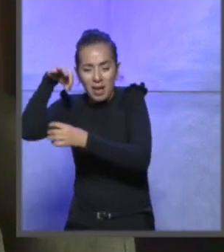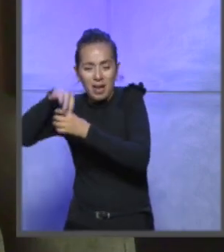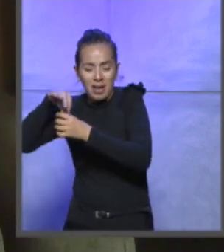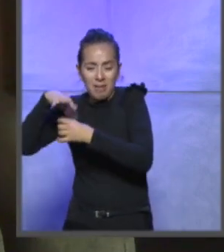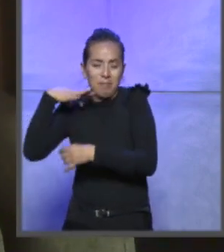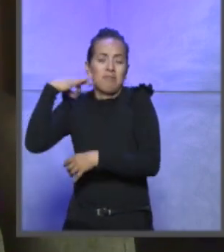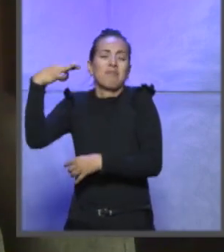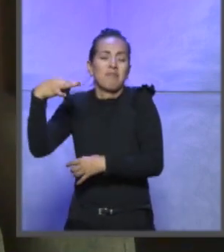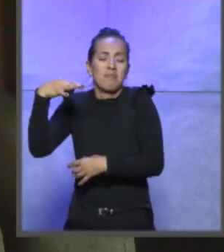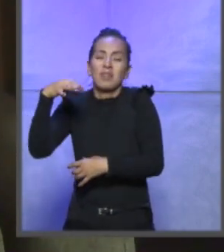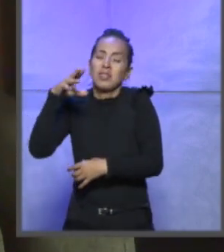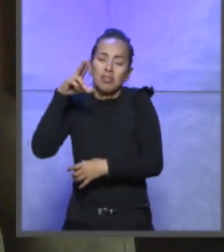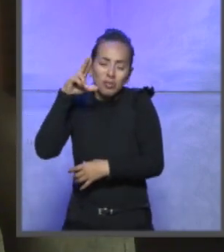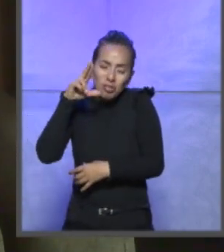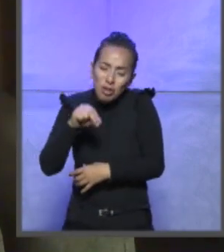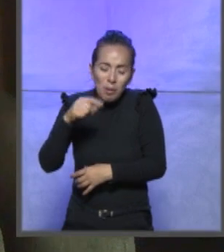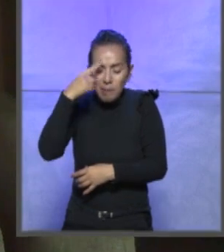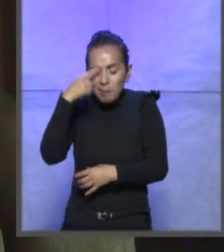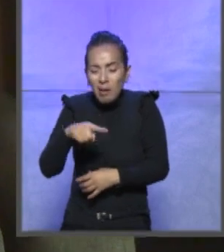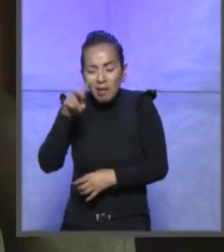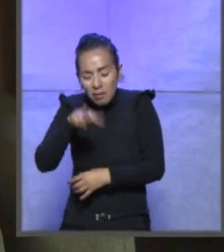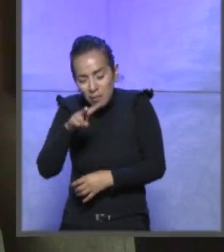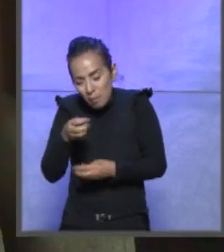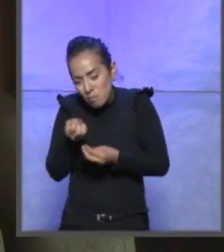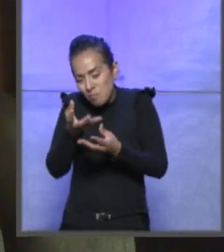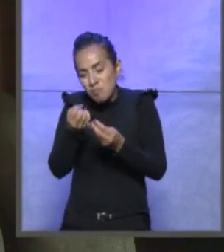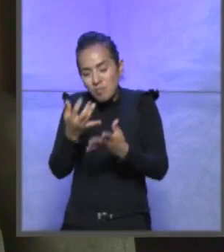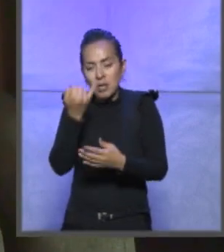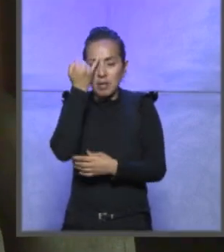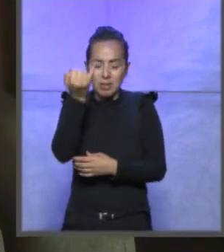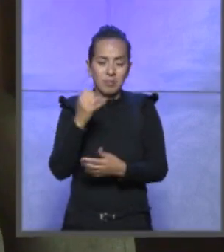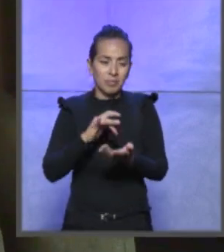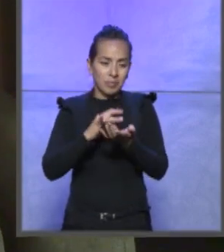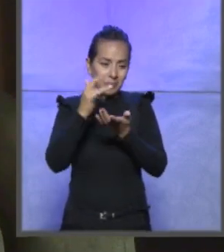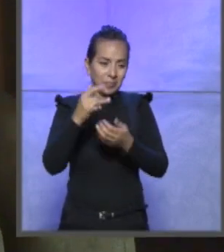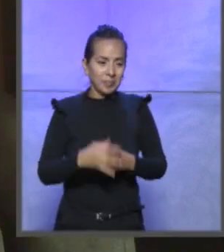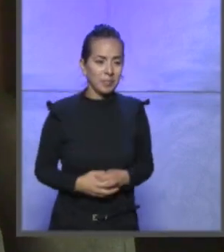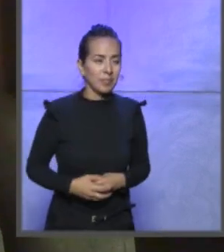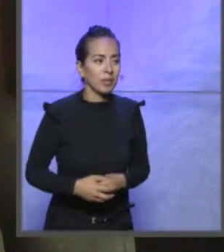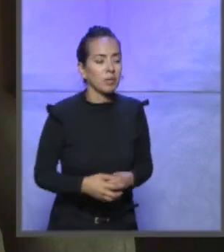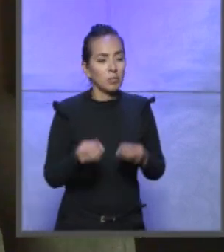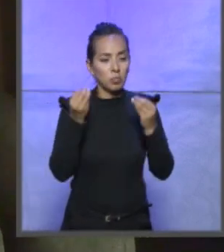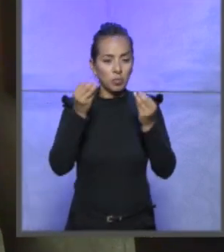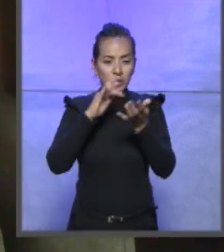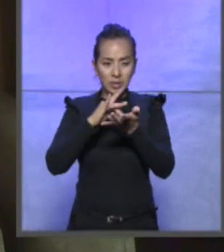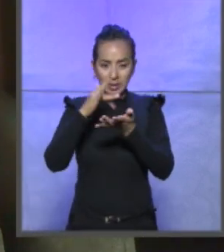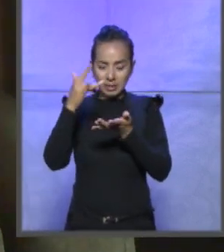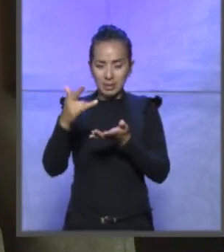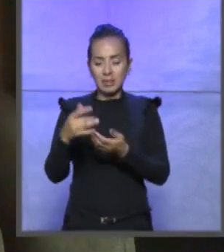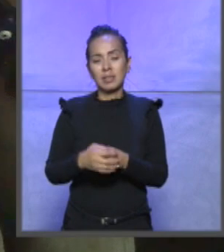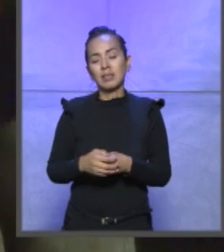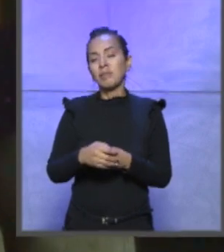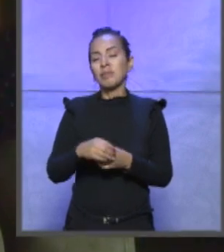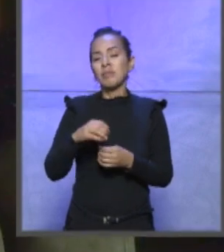votante y no para verdaderamente expresar nuestras ideas. Gracias. Gracias, Eduardo. Carla, la